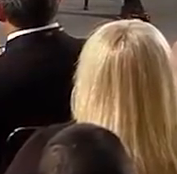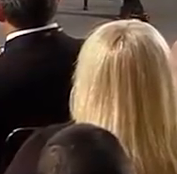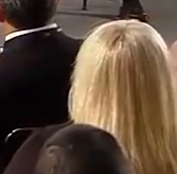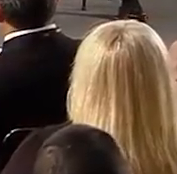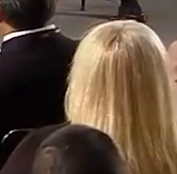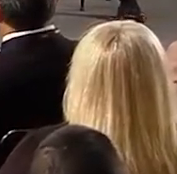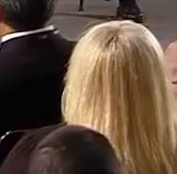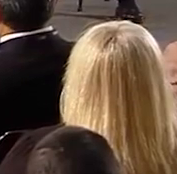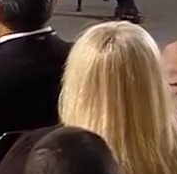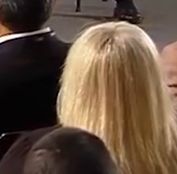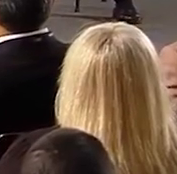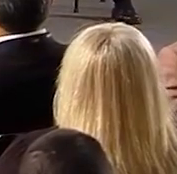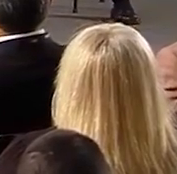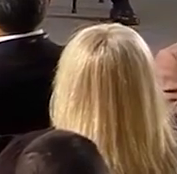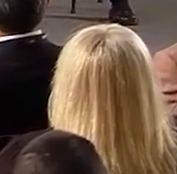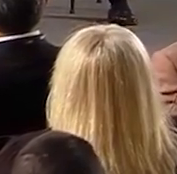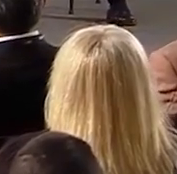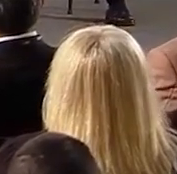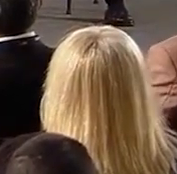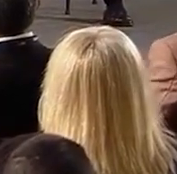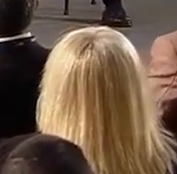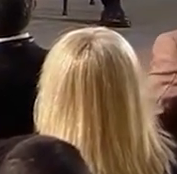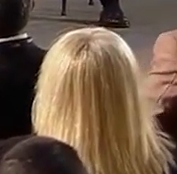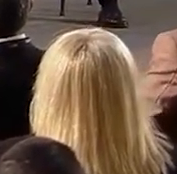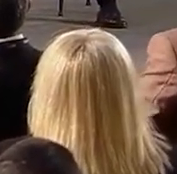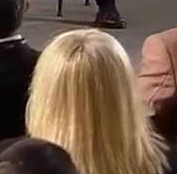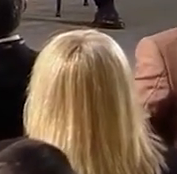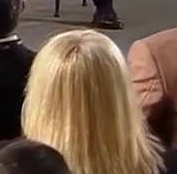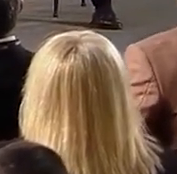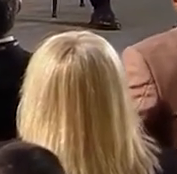algo especial. O sea,